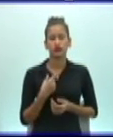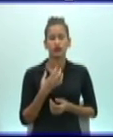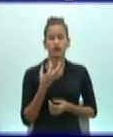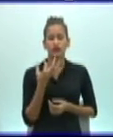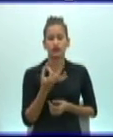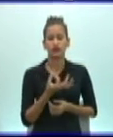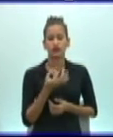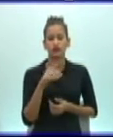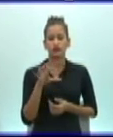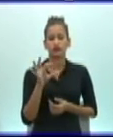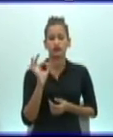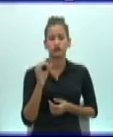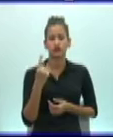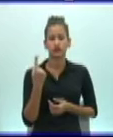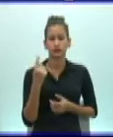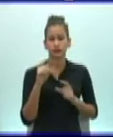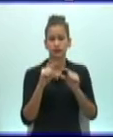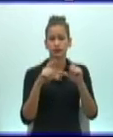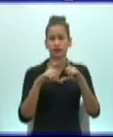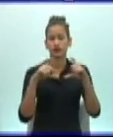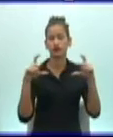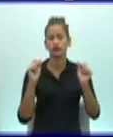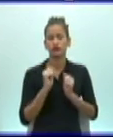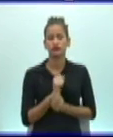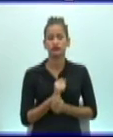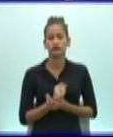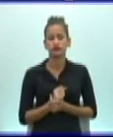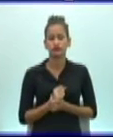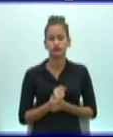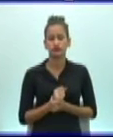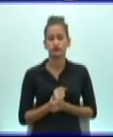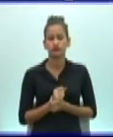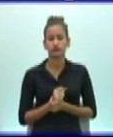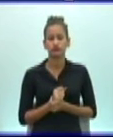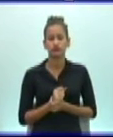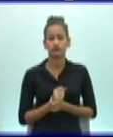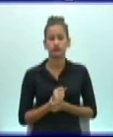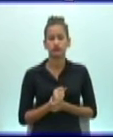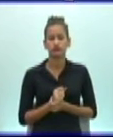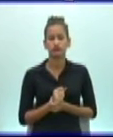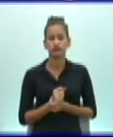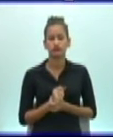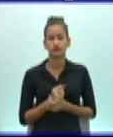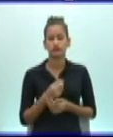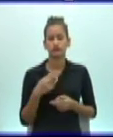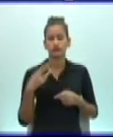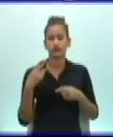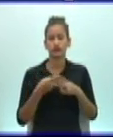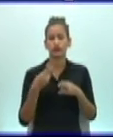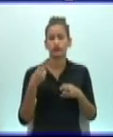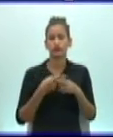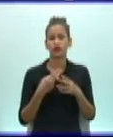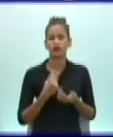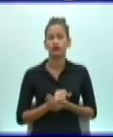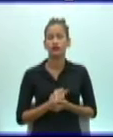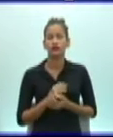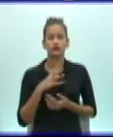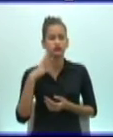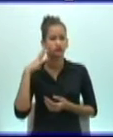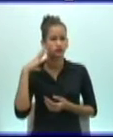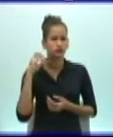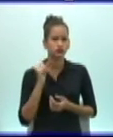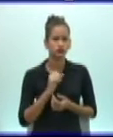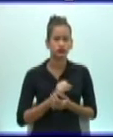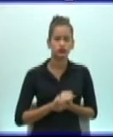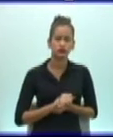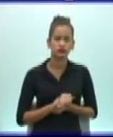párrafo van a extraer los recursos expresivos que aparecen, nombrarlos e interpretarlos. Les dejo